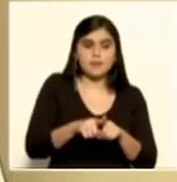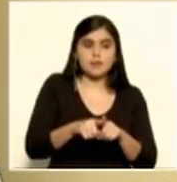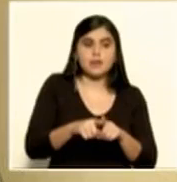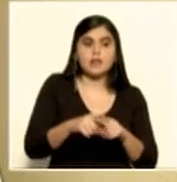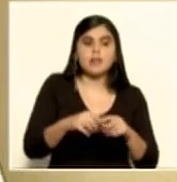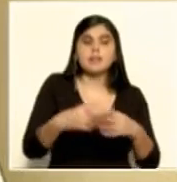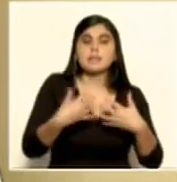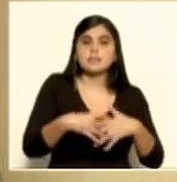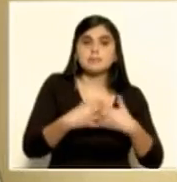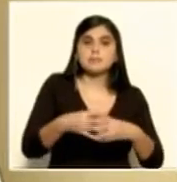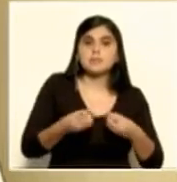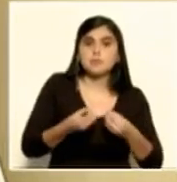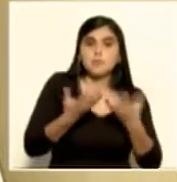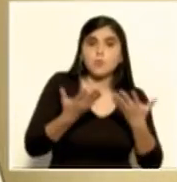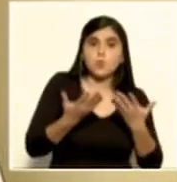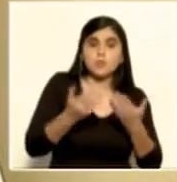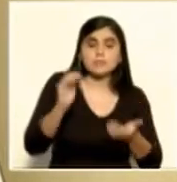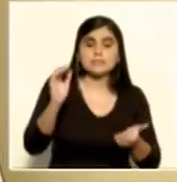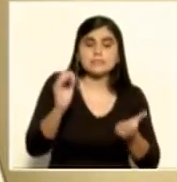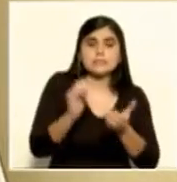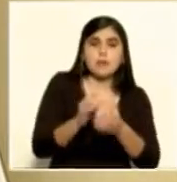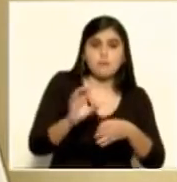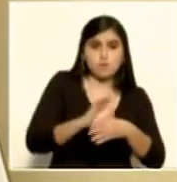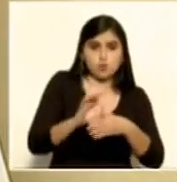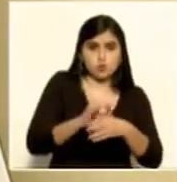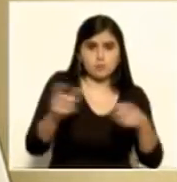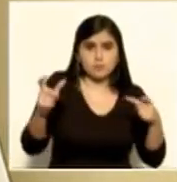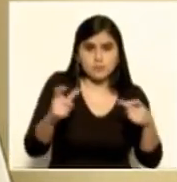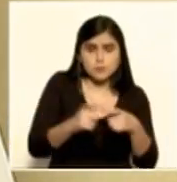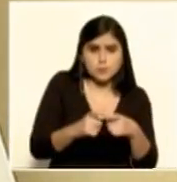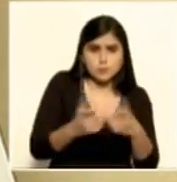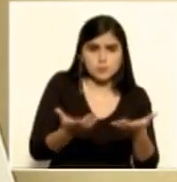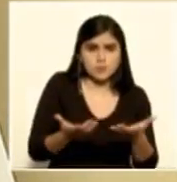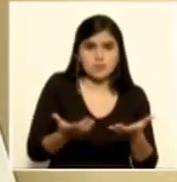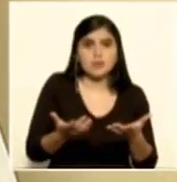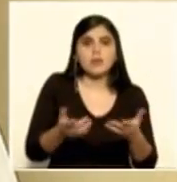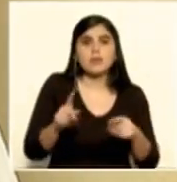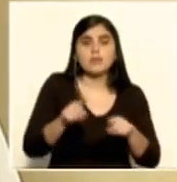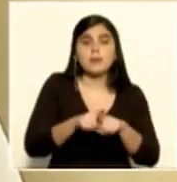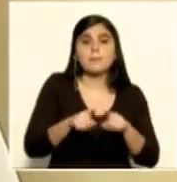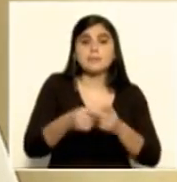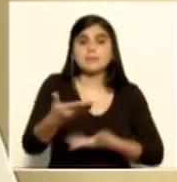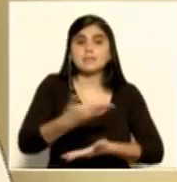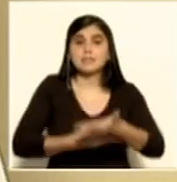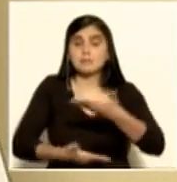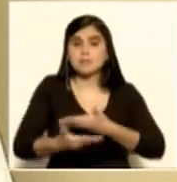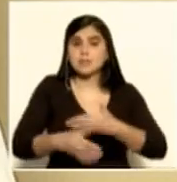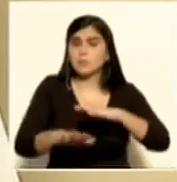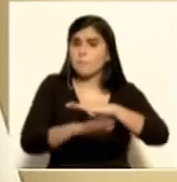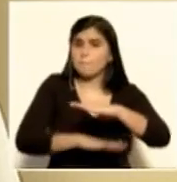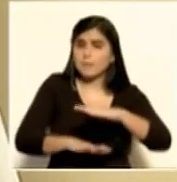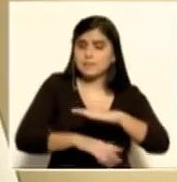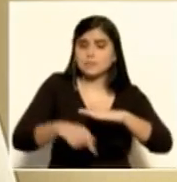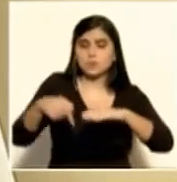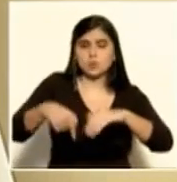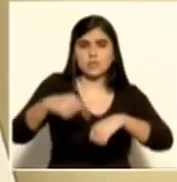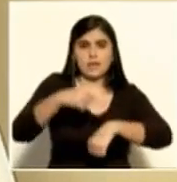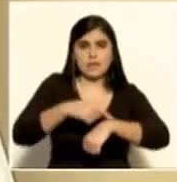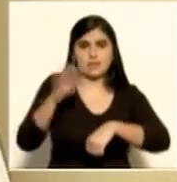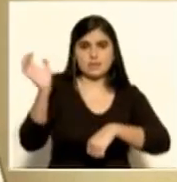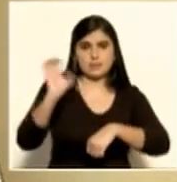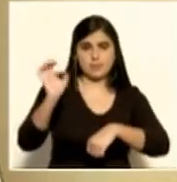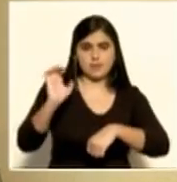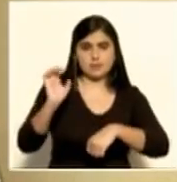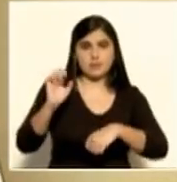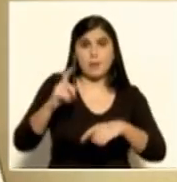mínimos, exclusivamente en aquellos servicios que son indispensables en la atención de esta emergencia. En el resto del país,